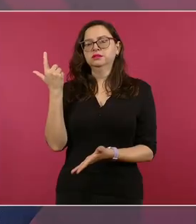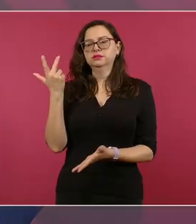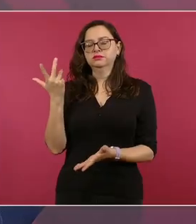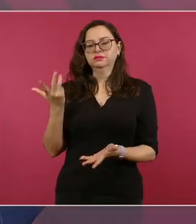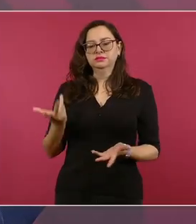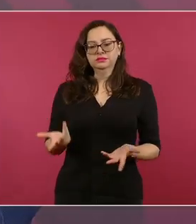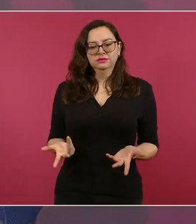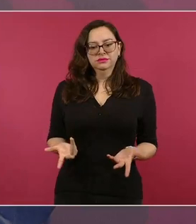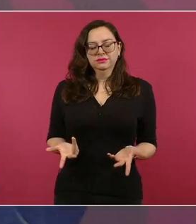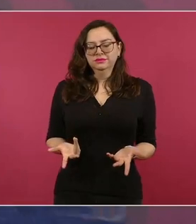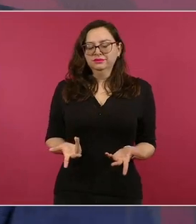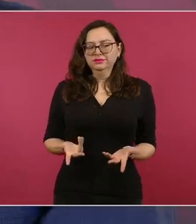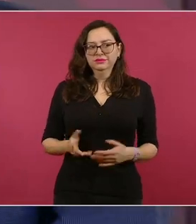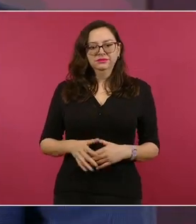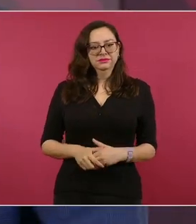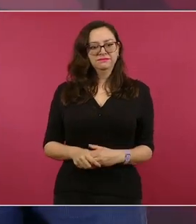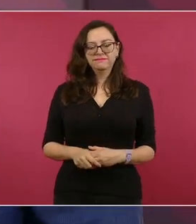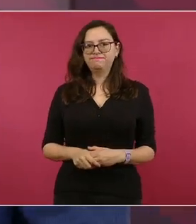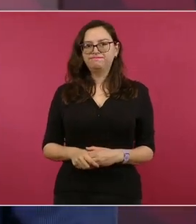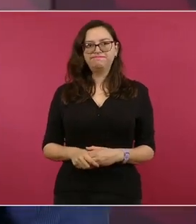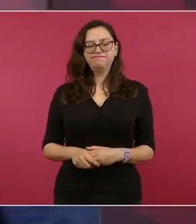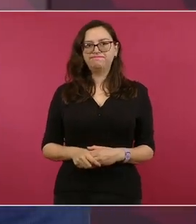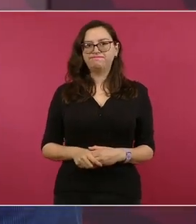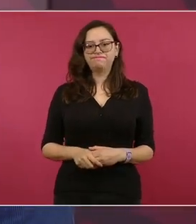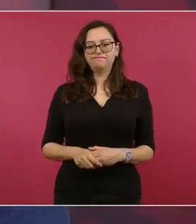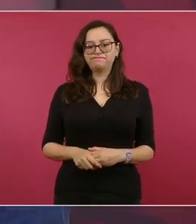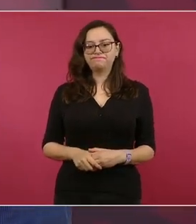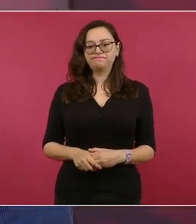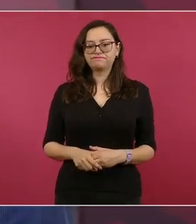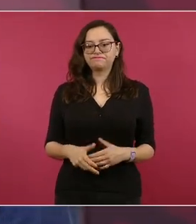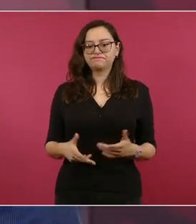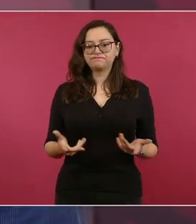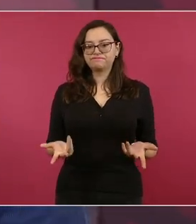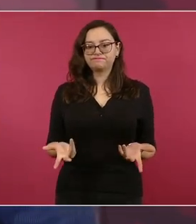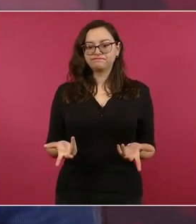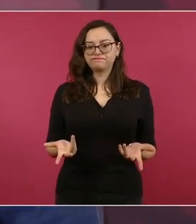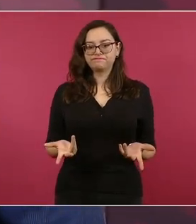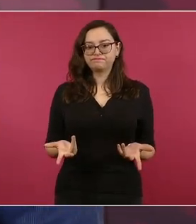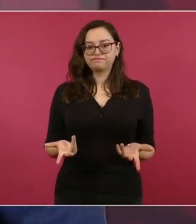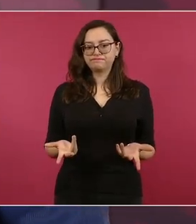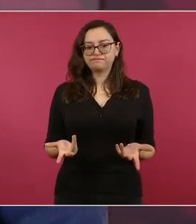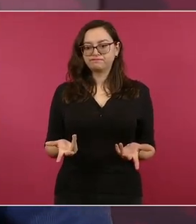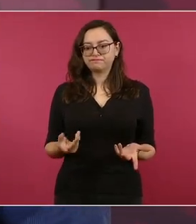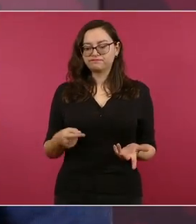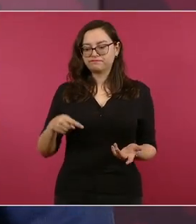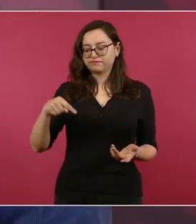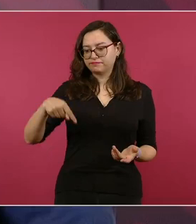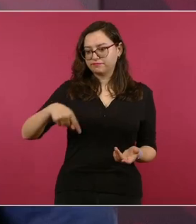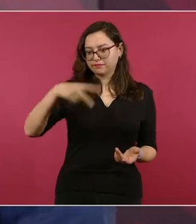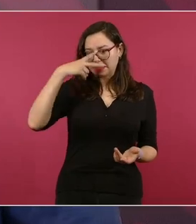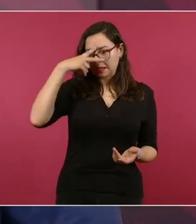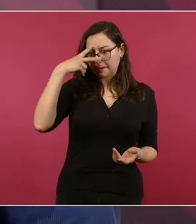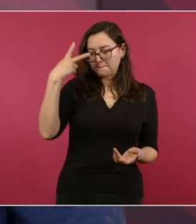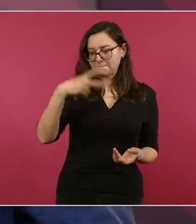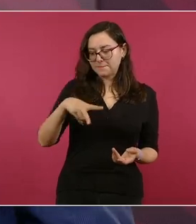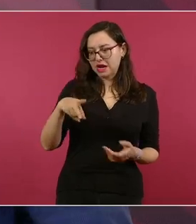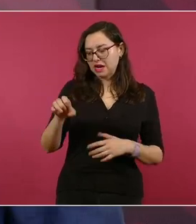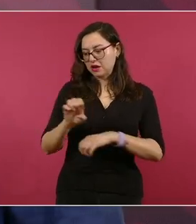que no se limita a lo sucedido en México, sino que